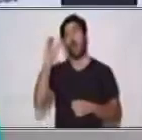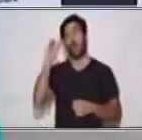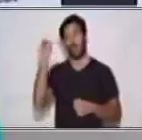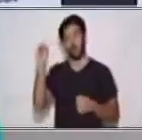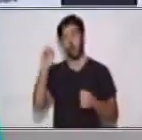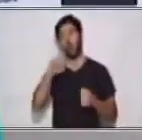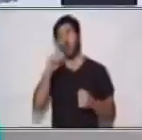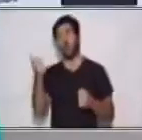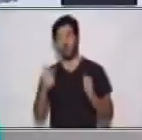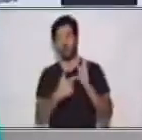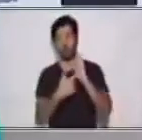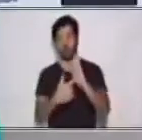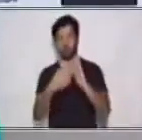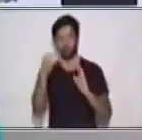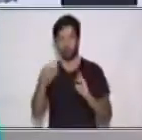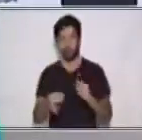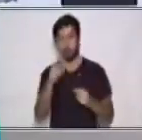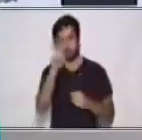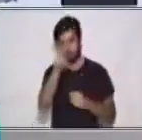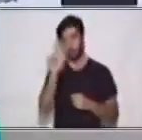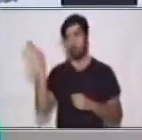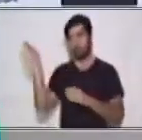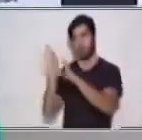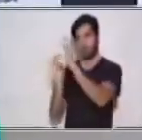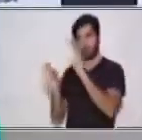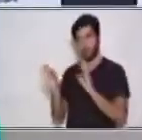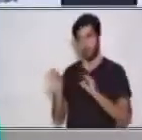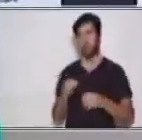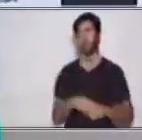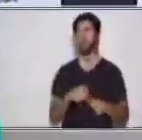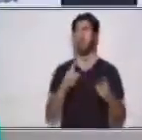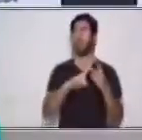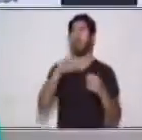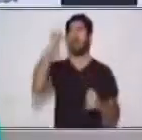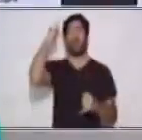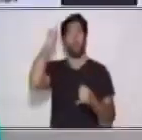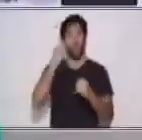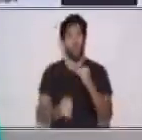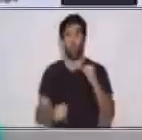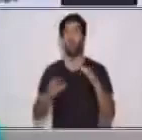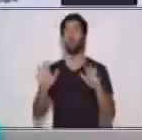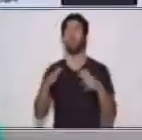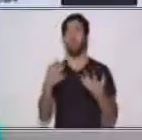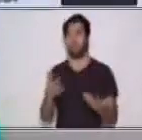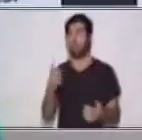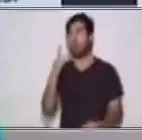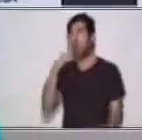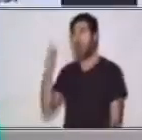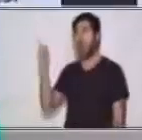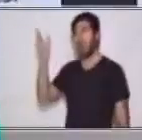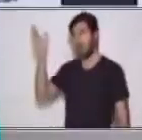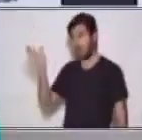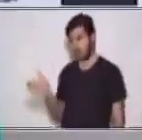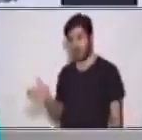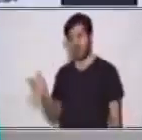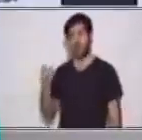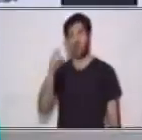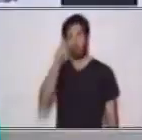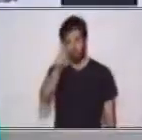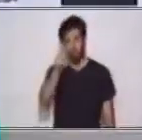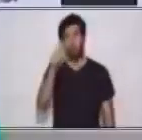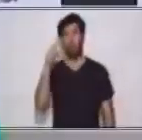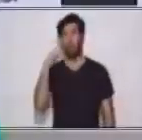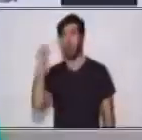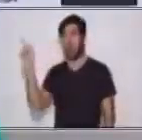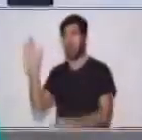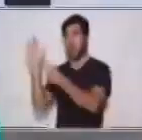las descubras, para que tú ya vayas analizando textos. Y por último, entonces, te queda el reto de localizar hechos en